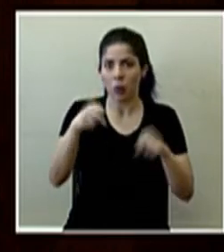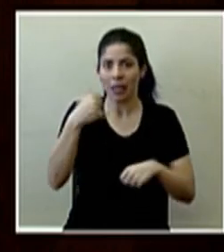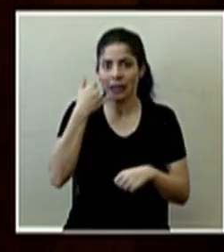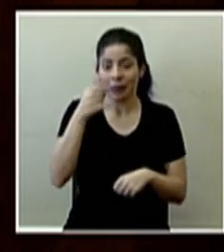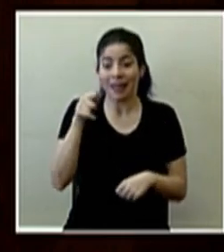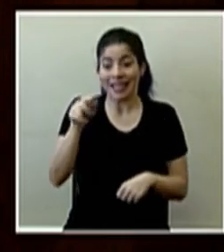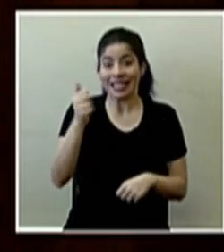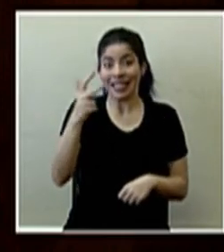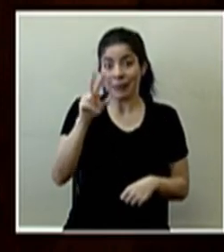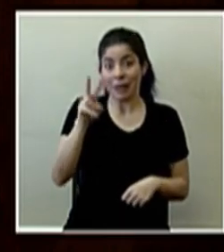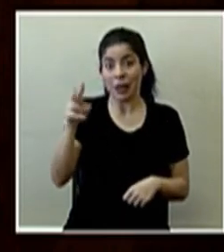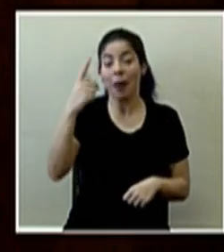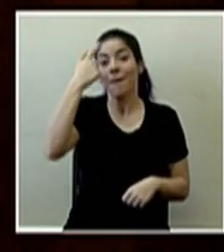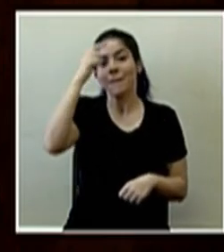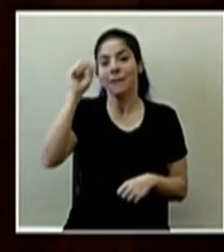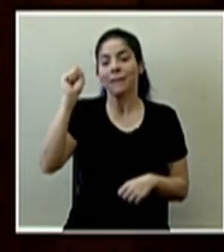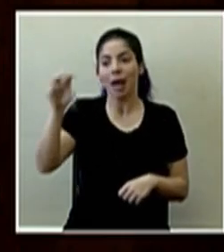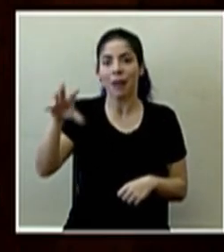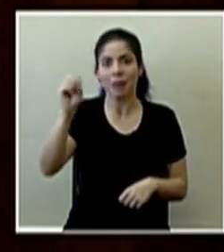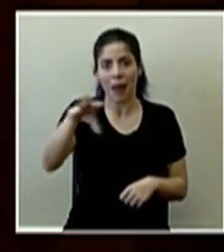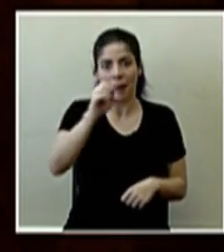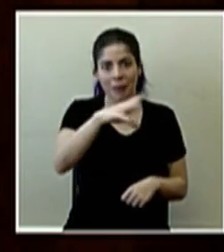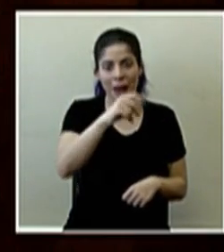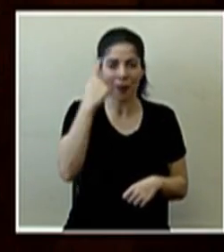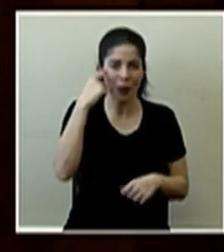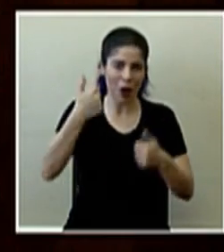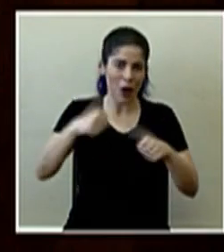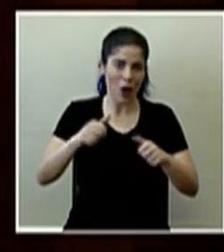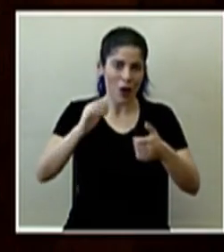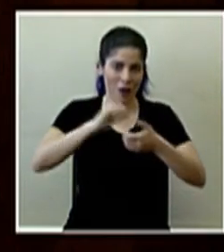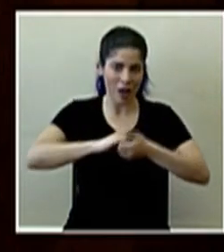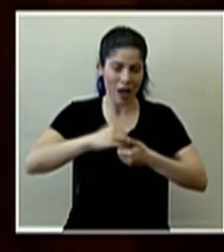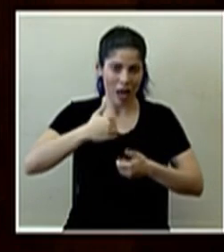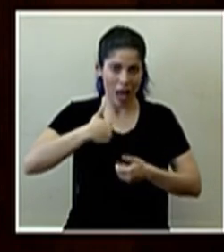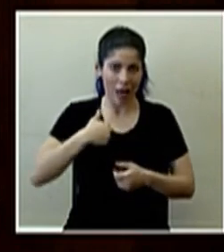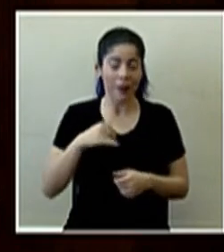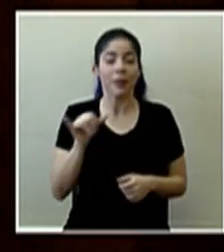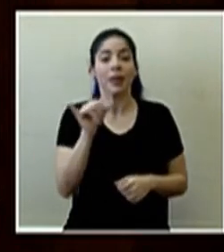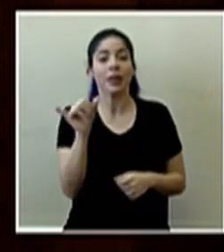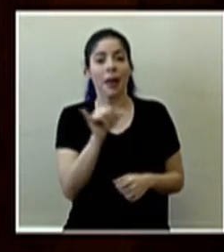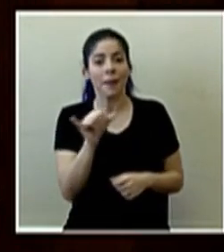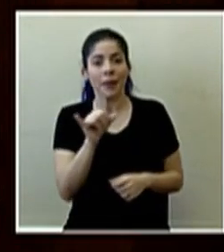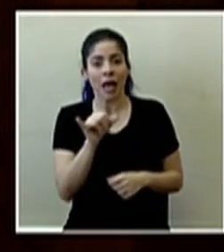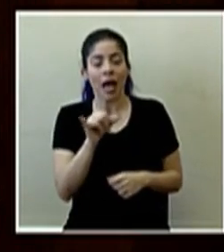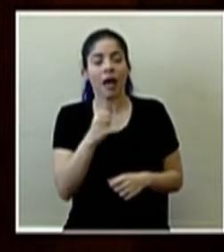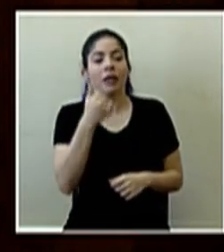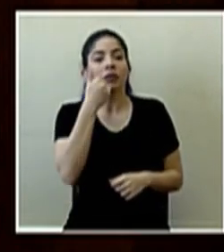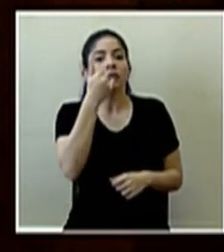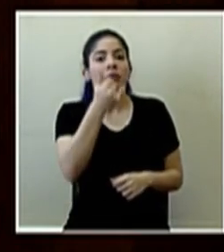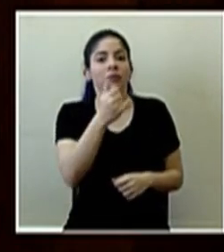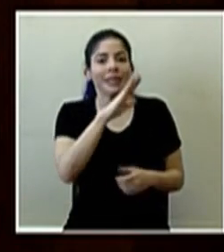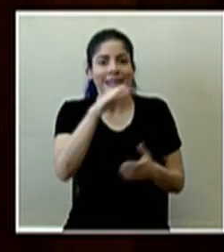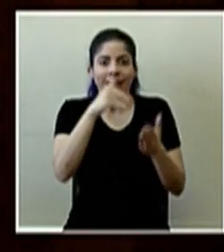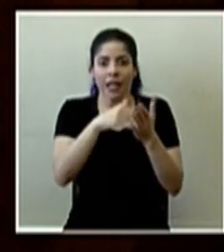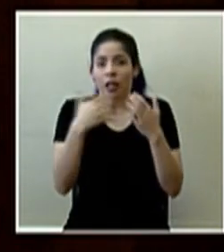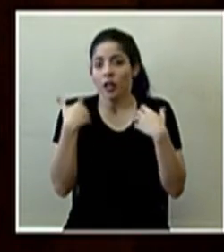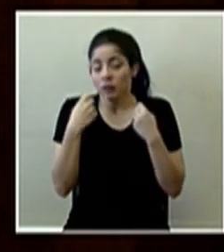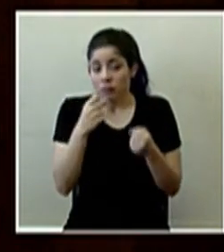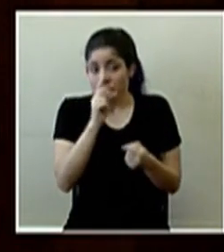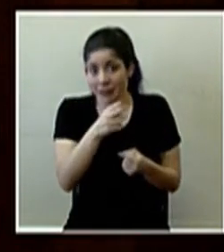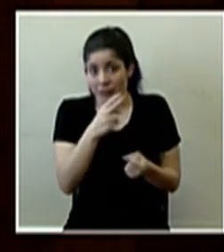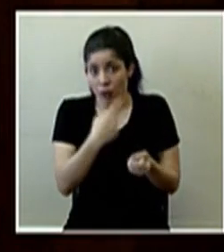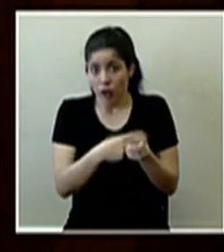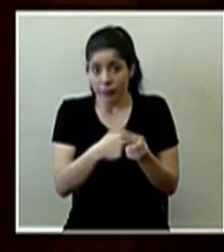el número para entregas a domicilio por los convenios, y también llamando al centro de salud que